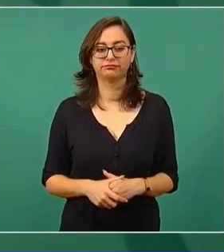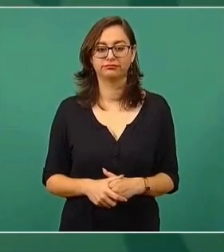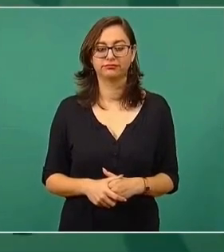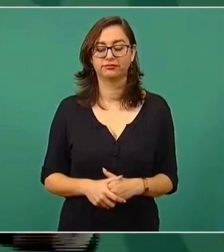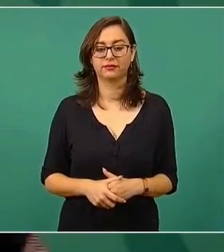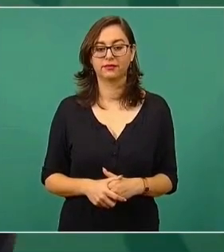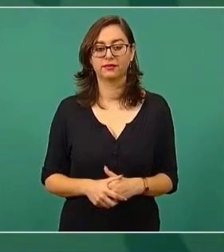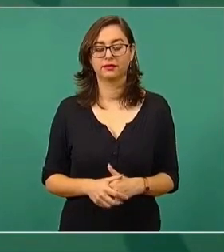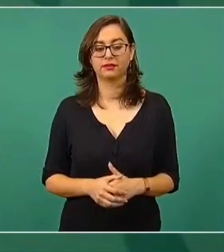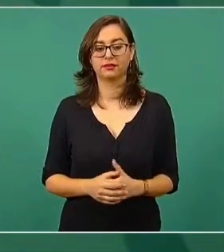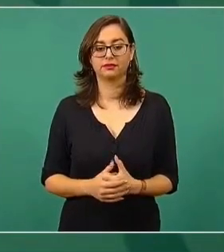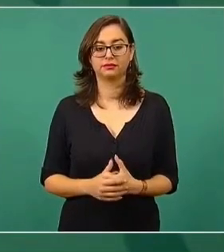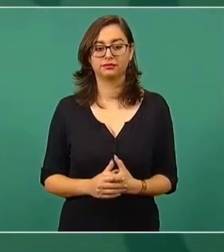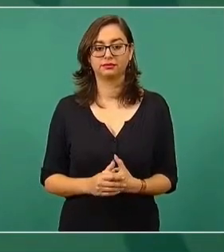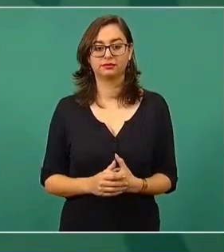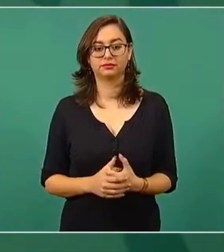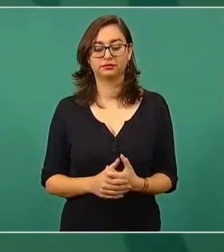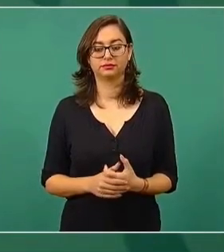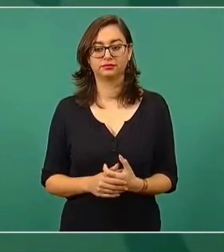Tenemos que